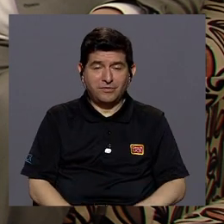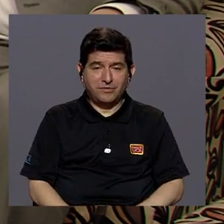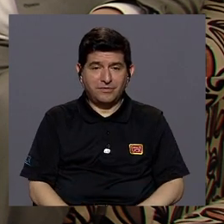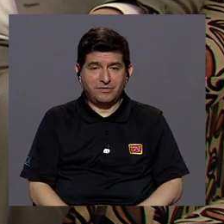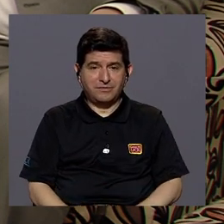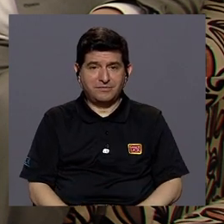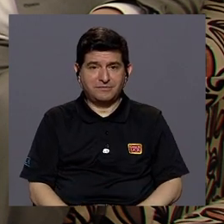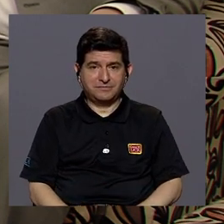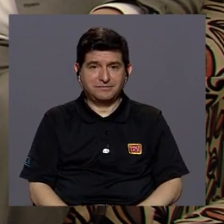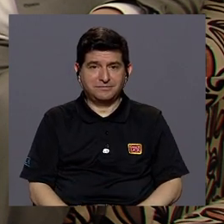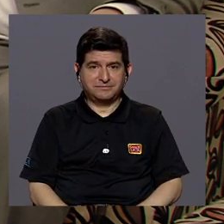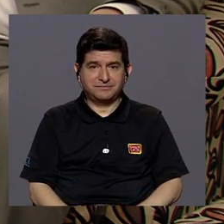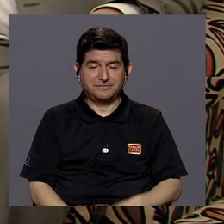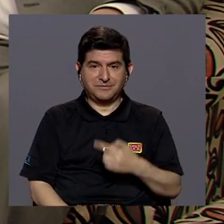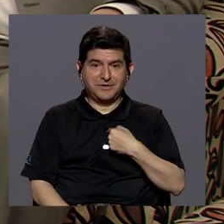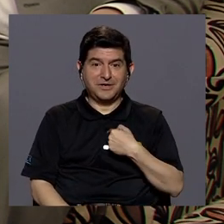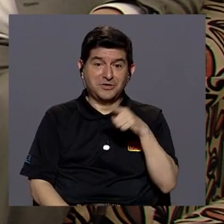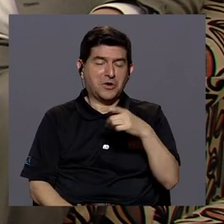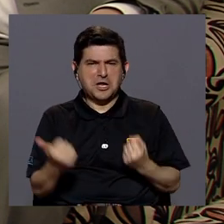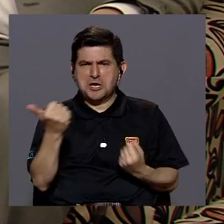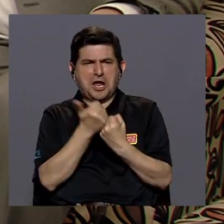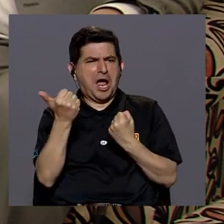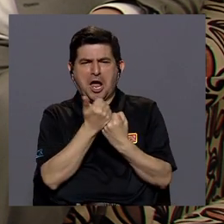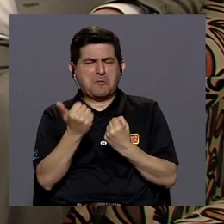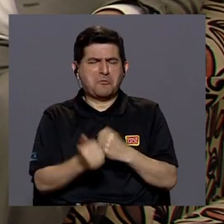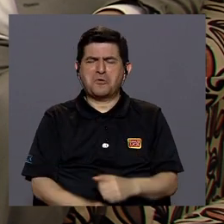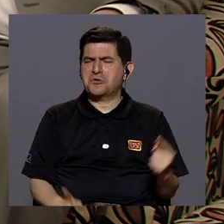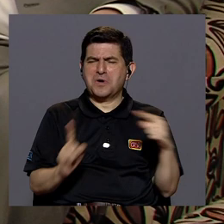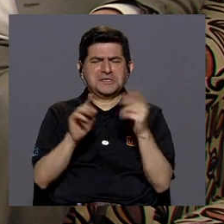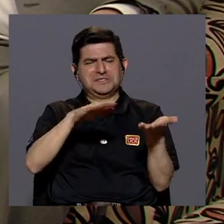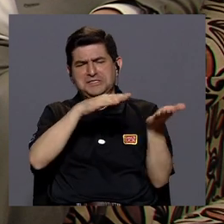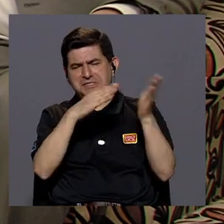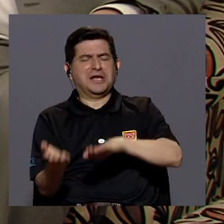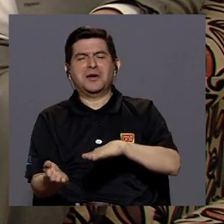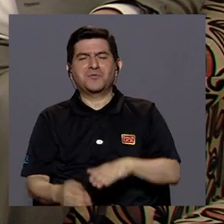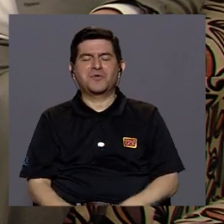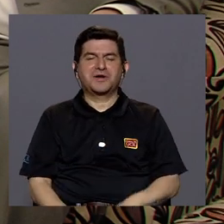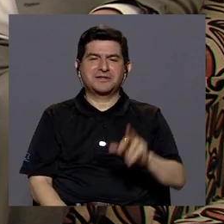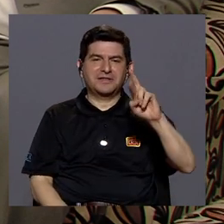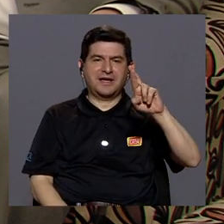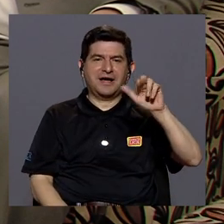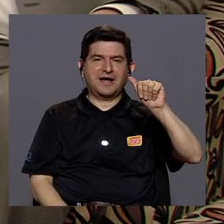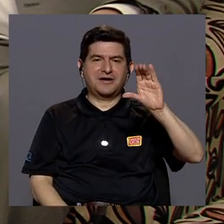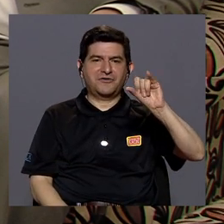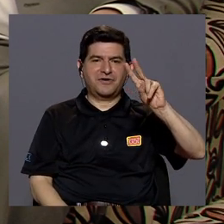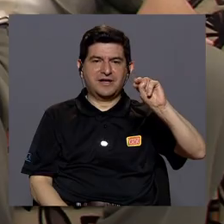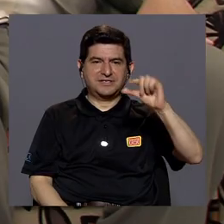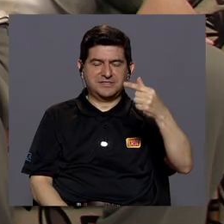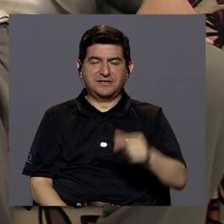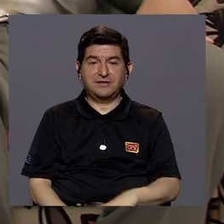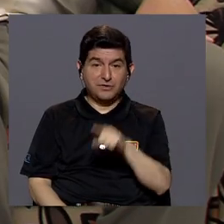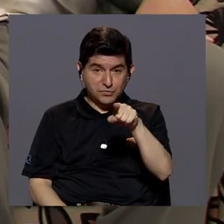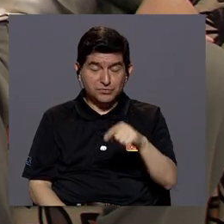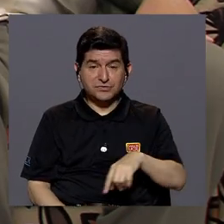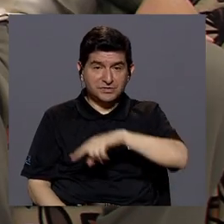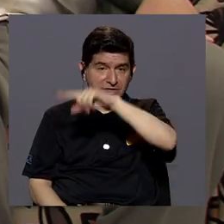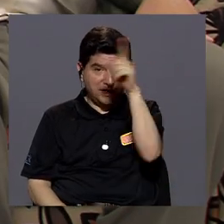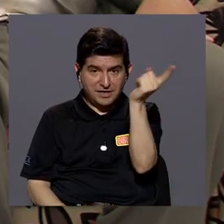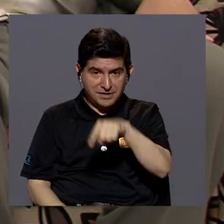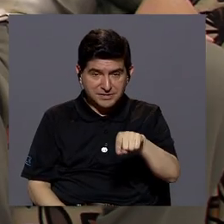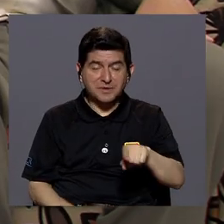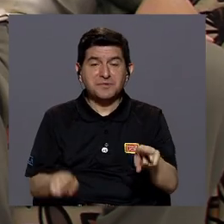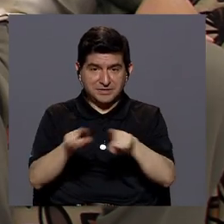Y ya, bueno, ahí quedé yo racinguista de muerte, y hasta hoy. ¿Y sapricista? ¿Ah? ¿Y sapricista? Sapricista,